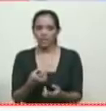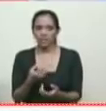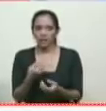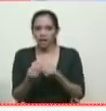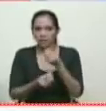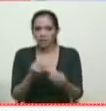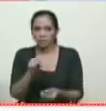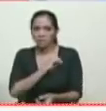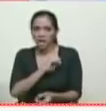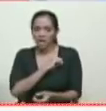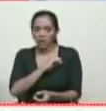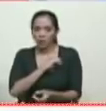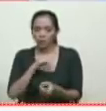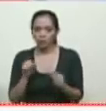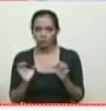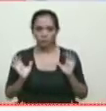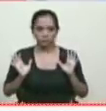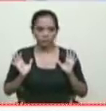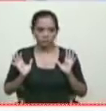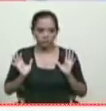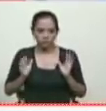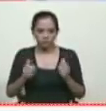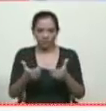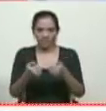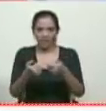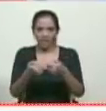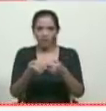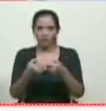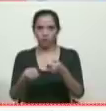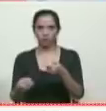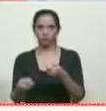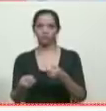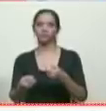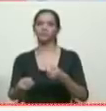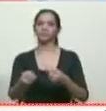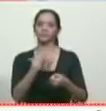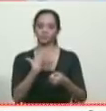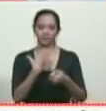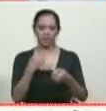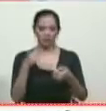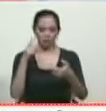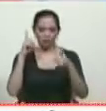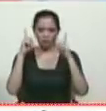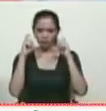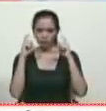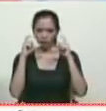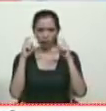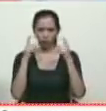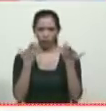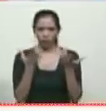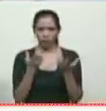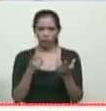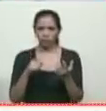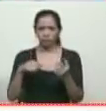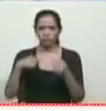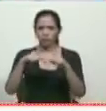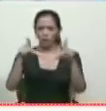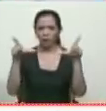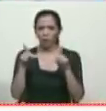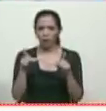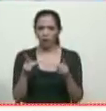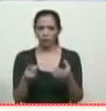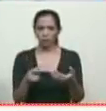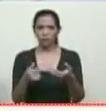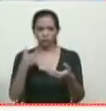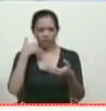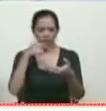paraliza, y cuando tú recibes de tu teléfono, que son imágenes que no vienen de cualquier lado, en tu teléfono, ¿a quién tienes